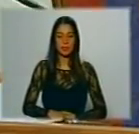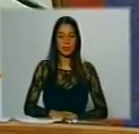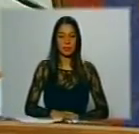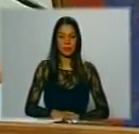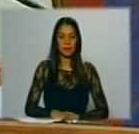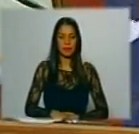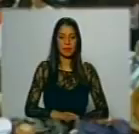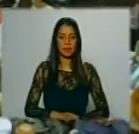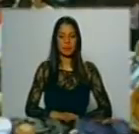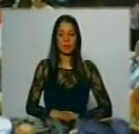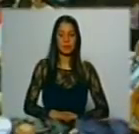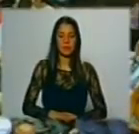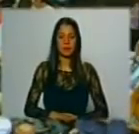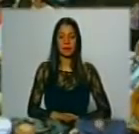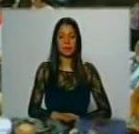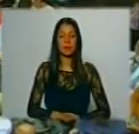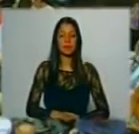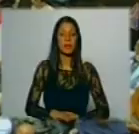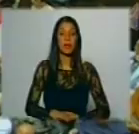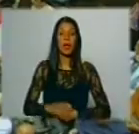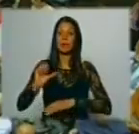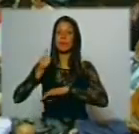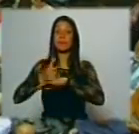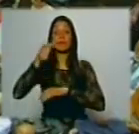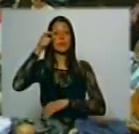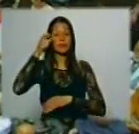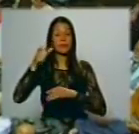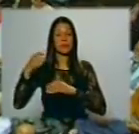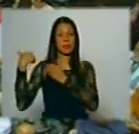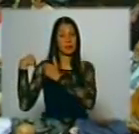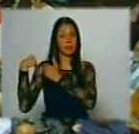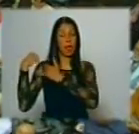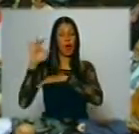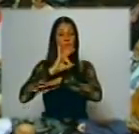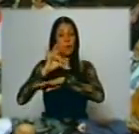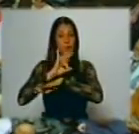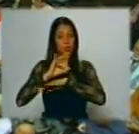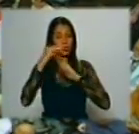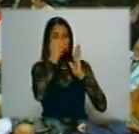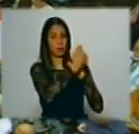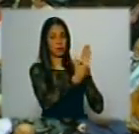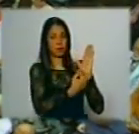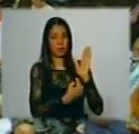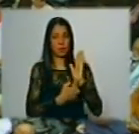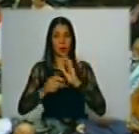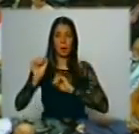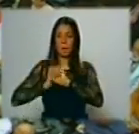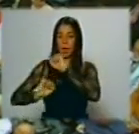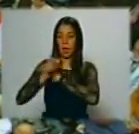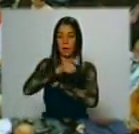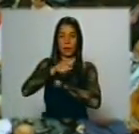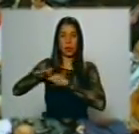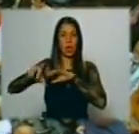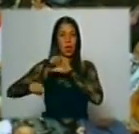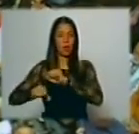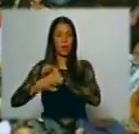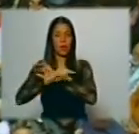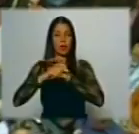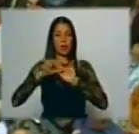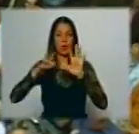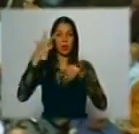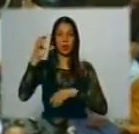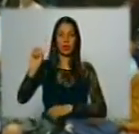Intendencia, competencias de la Superintendencia Nacional para la Defensa de los Derechos Socioeconómicos. Artículo